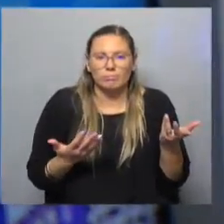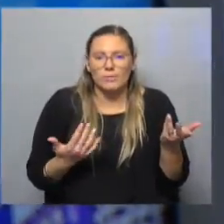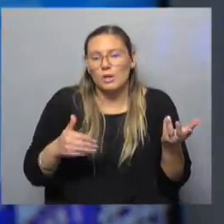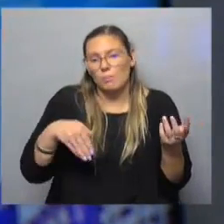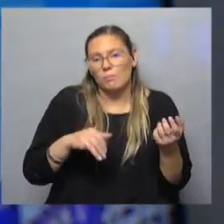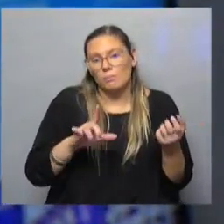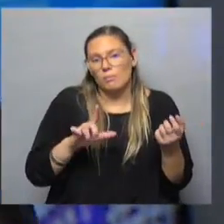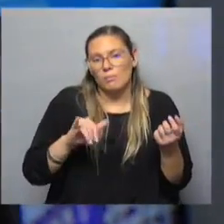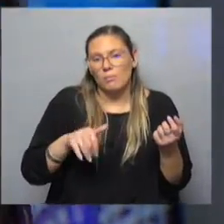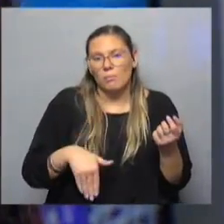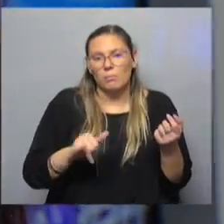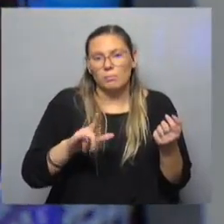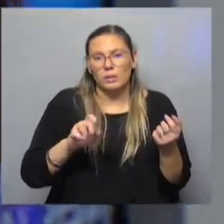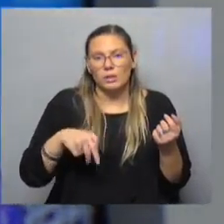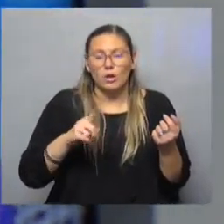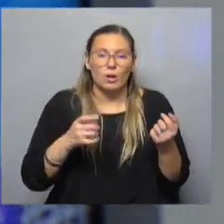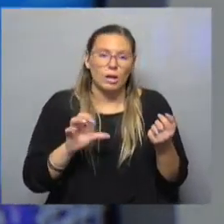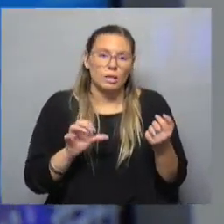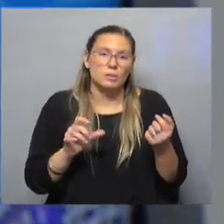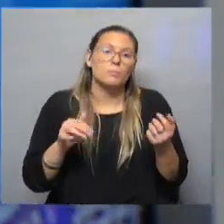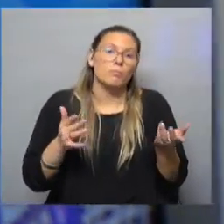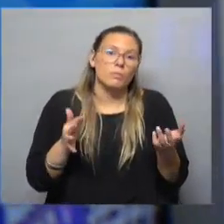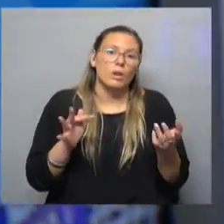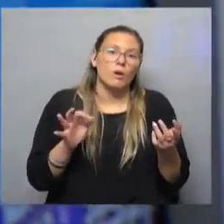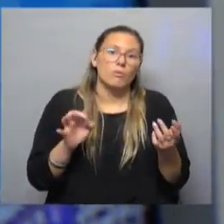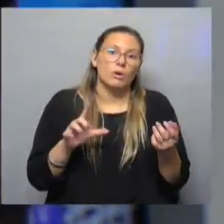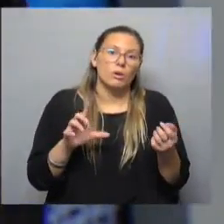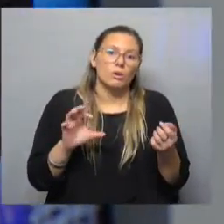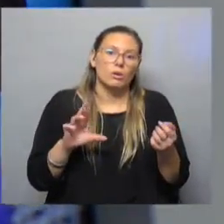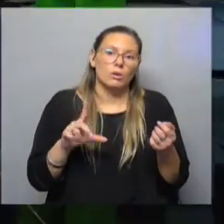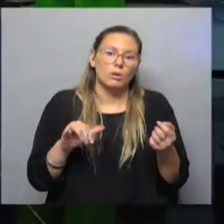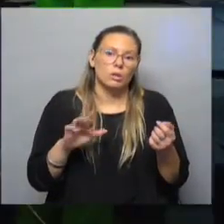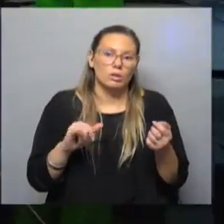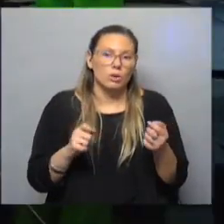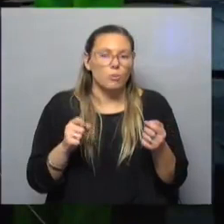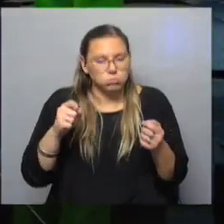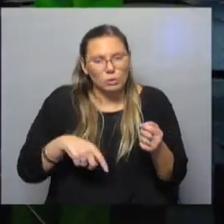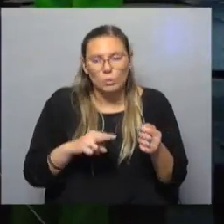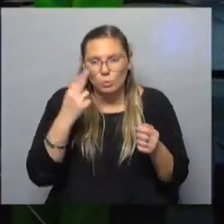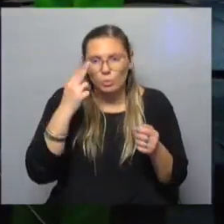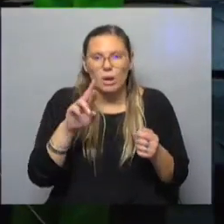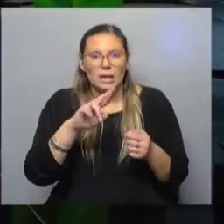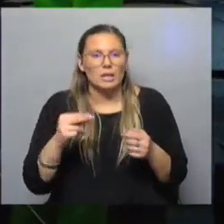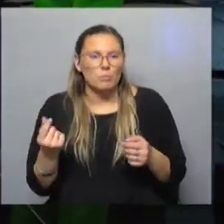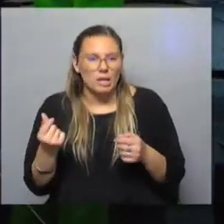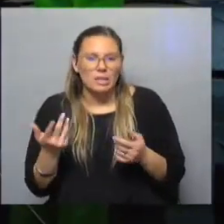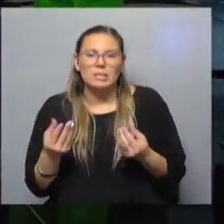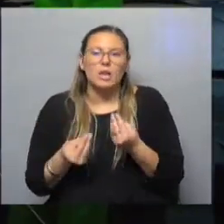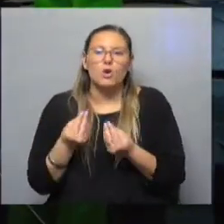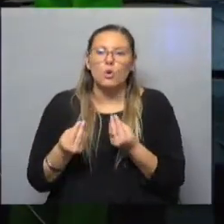milonga, ¿no? Sí. Se llama sí. Milonga, ¿no? Folclórico. Folclórico y un toque muy uruguayo y rioplatense, ¿no? ¿Cómo